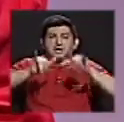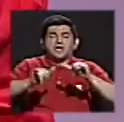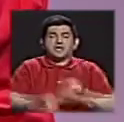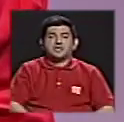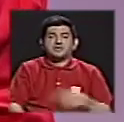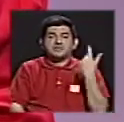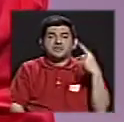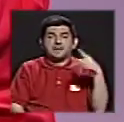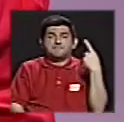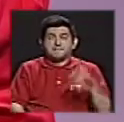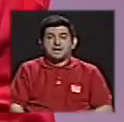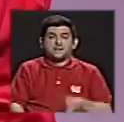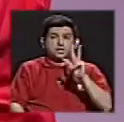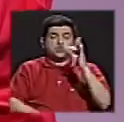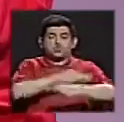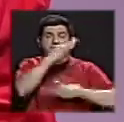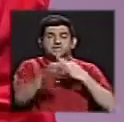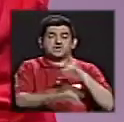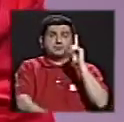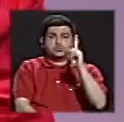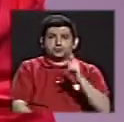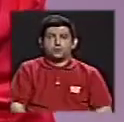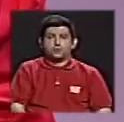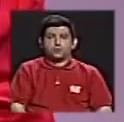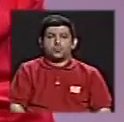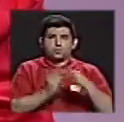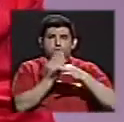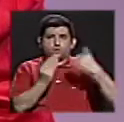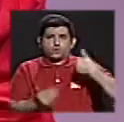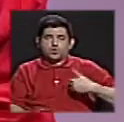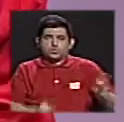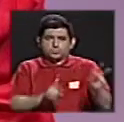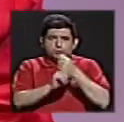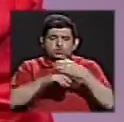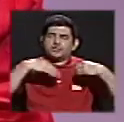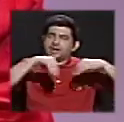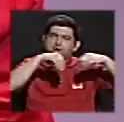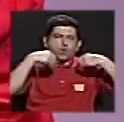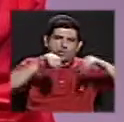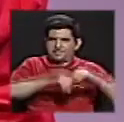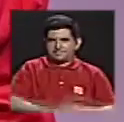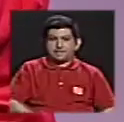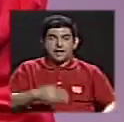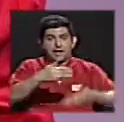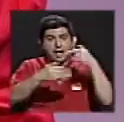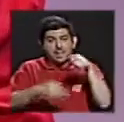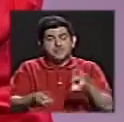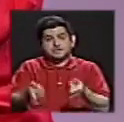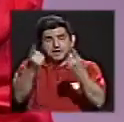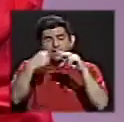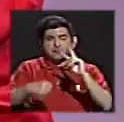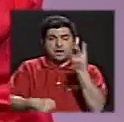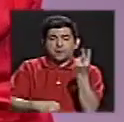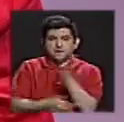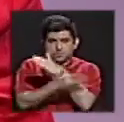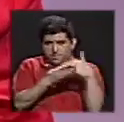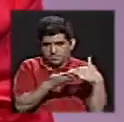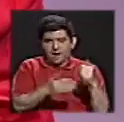corre riesgos de tres factores. Uno, que el marido se lo agarre y se lo venda antes de que ella venga con la segunda